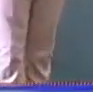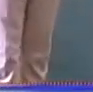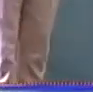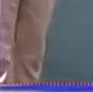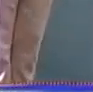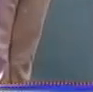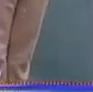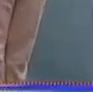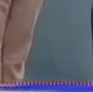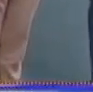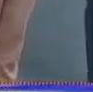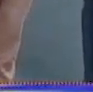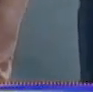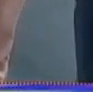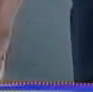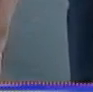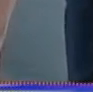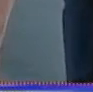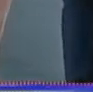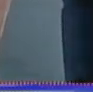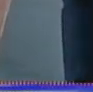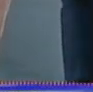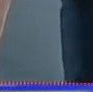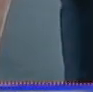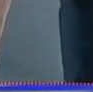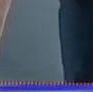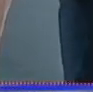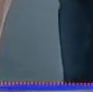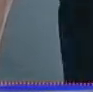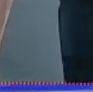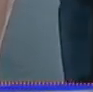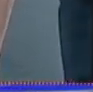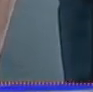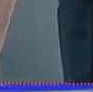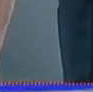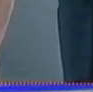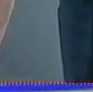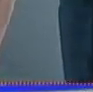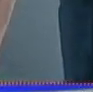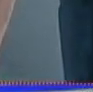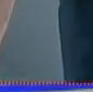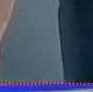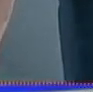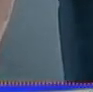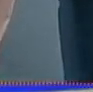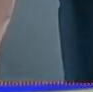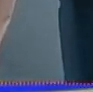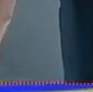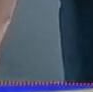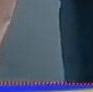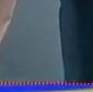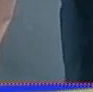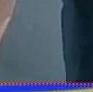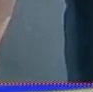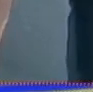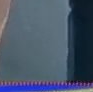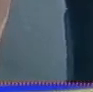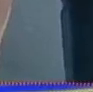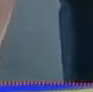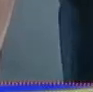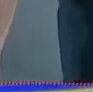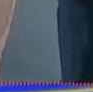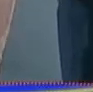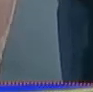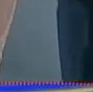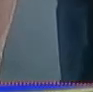de la historia de nuestra nación. Acompañado también de la vicepresidenta ejecutiva de la República, el presidente Nicolás Maduro, conmemora